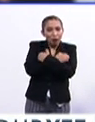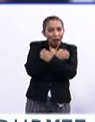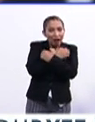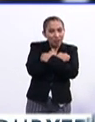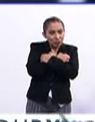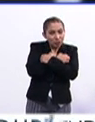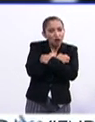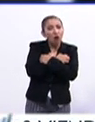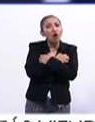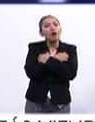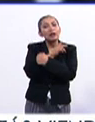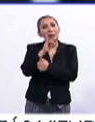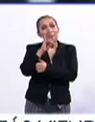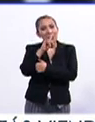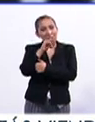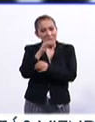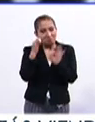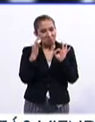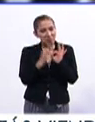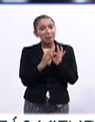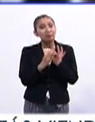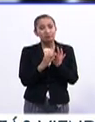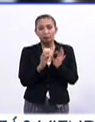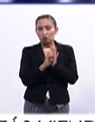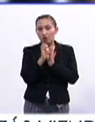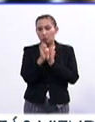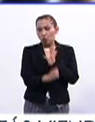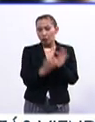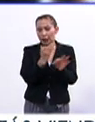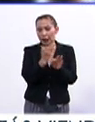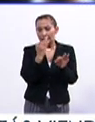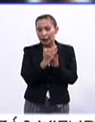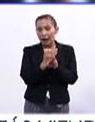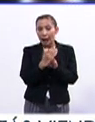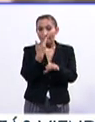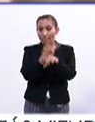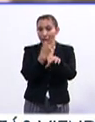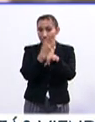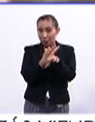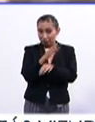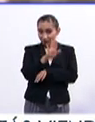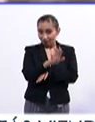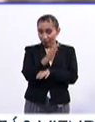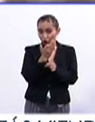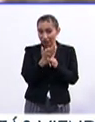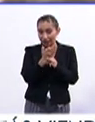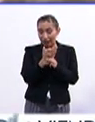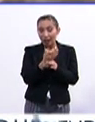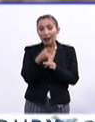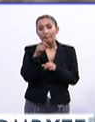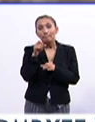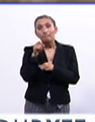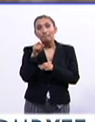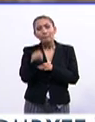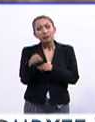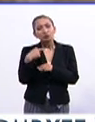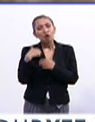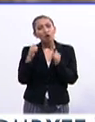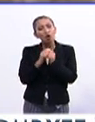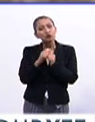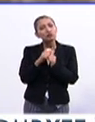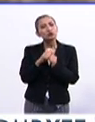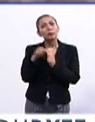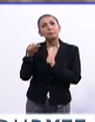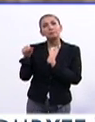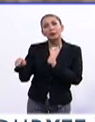activo y técnico en este caso en el nivel medio mismo que a través